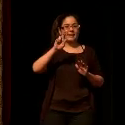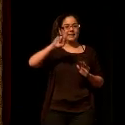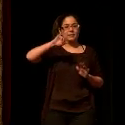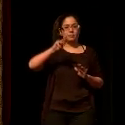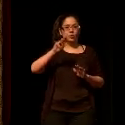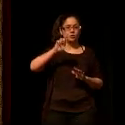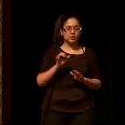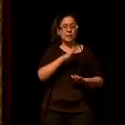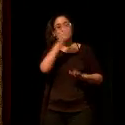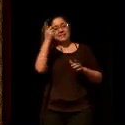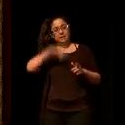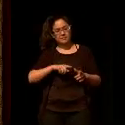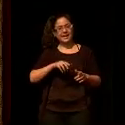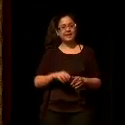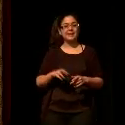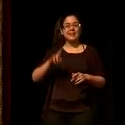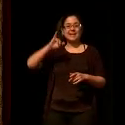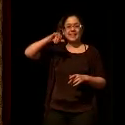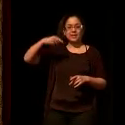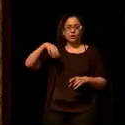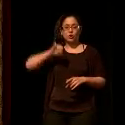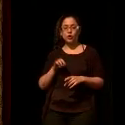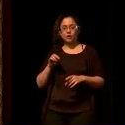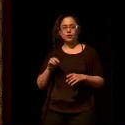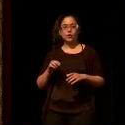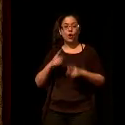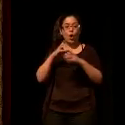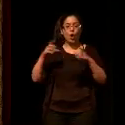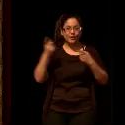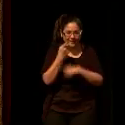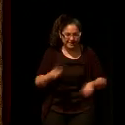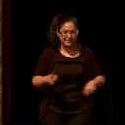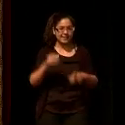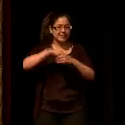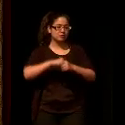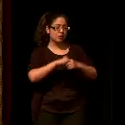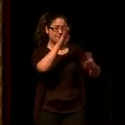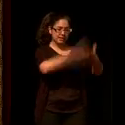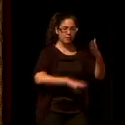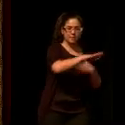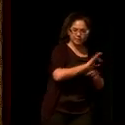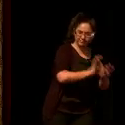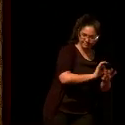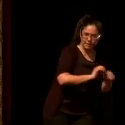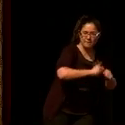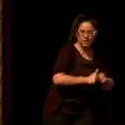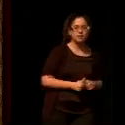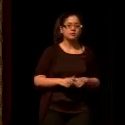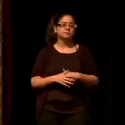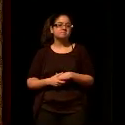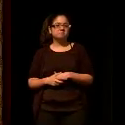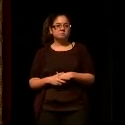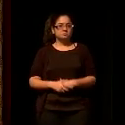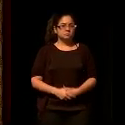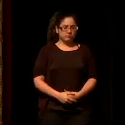que está rigor que este es un proyecto asentado en el barrio de ciutat vella de barcelona es un proyecto